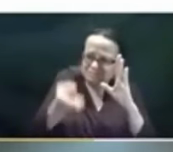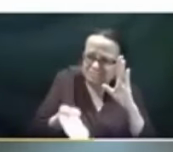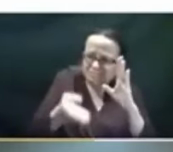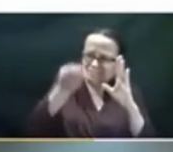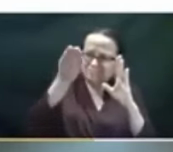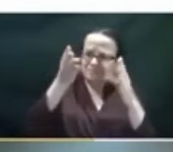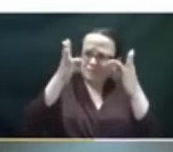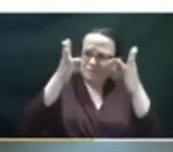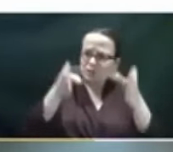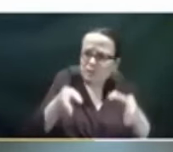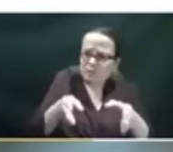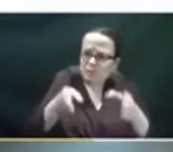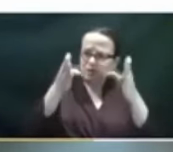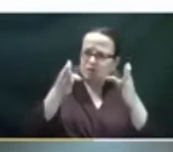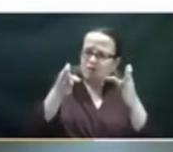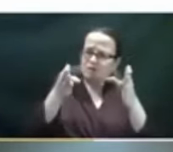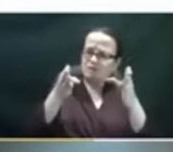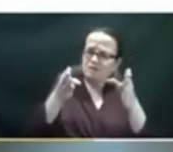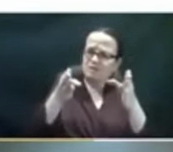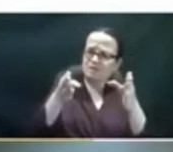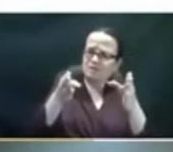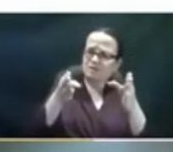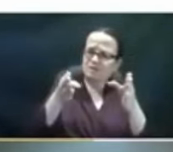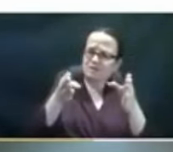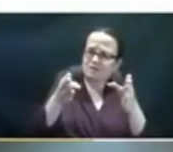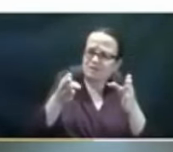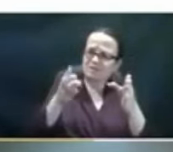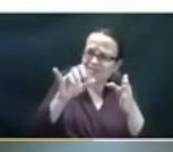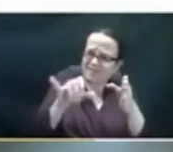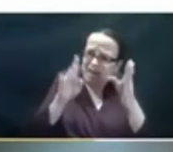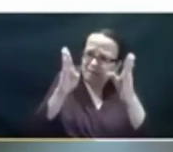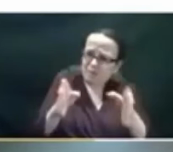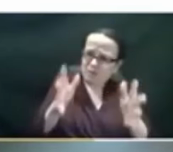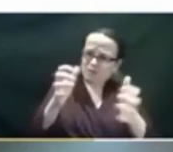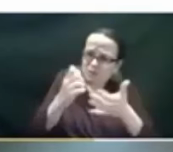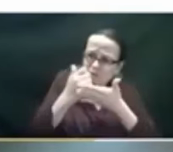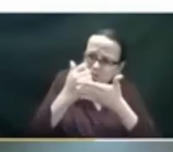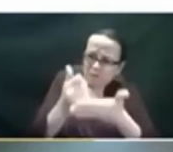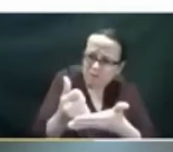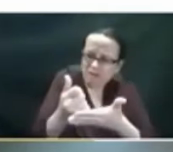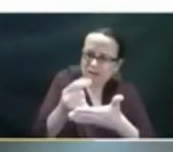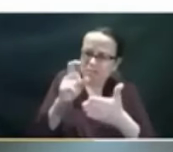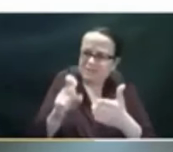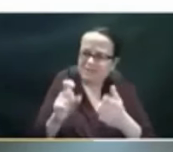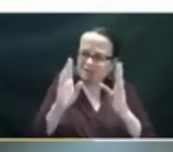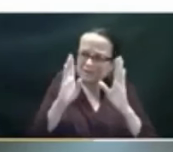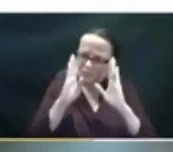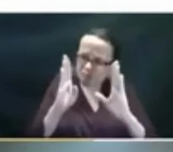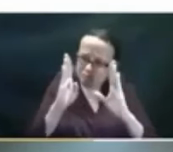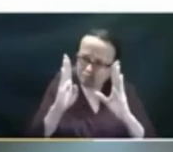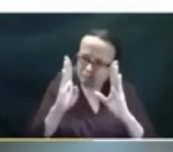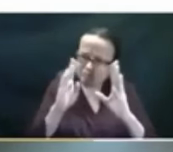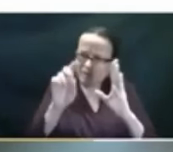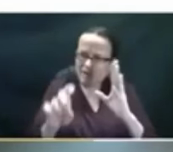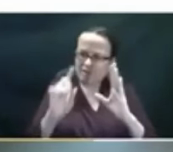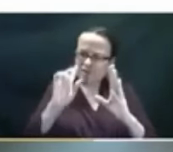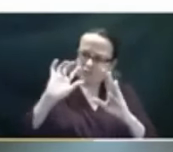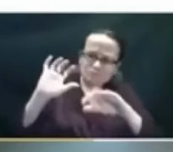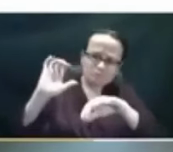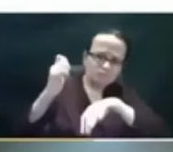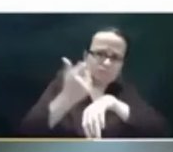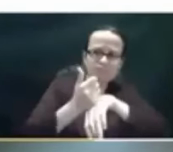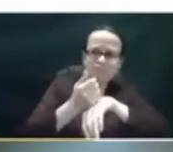que escuchemos a la persona que está recibiendo servicios. Tenemos que ponerlos